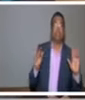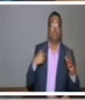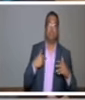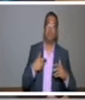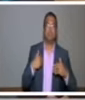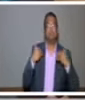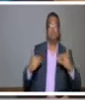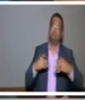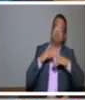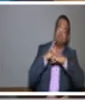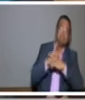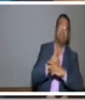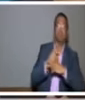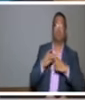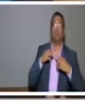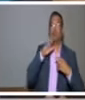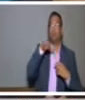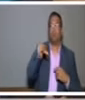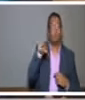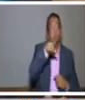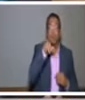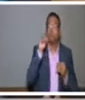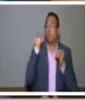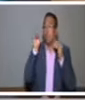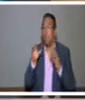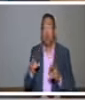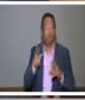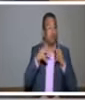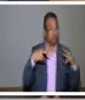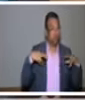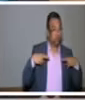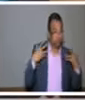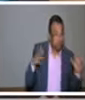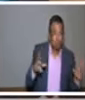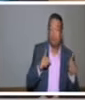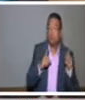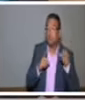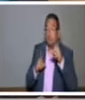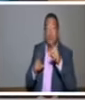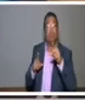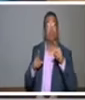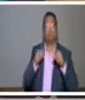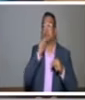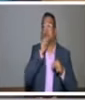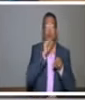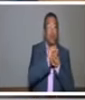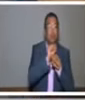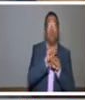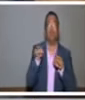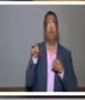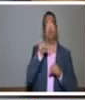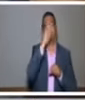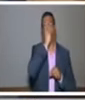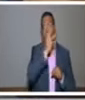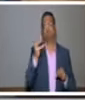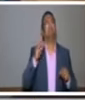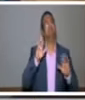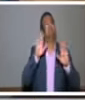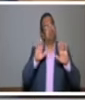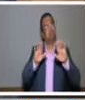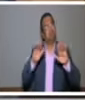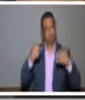frente. Usted pensionado, usted maestro, usted servidor público, usted empleado del sector privado, tenga la tranquilidad de que va a tener un